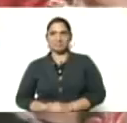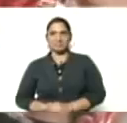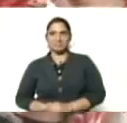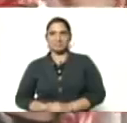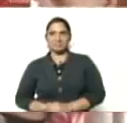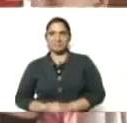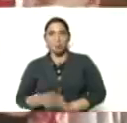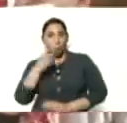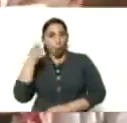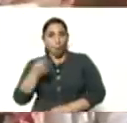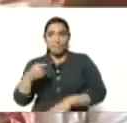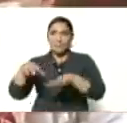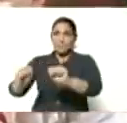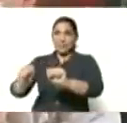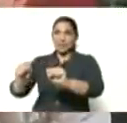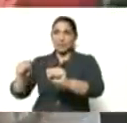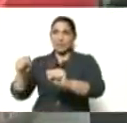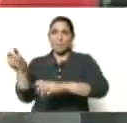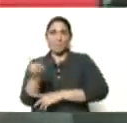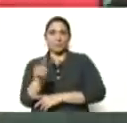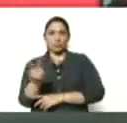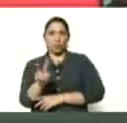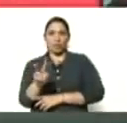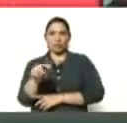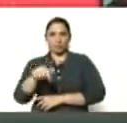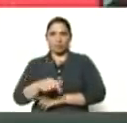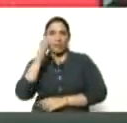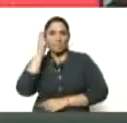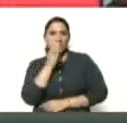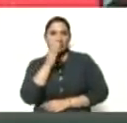Era el hombre del imperialismo en Venezuela, Capriles Radonsky.